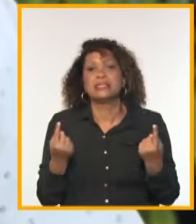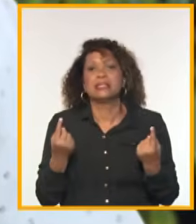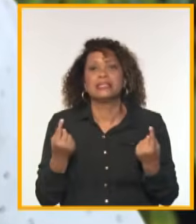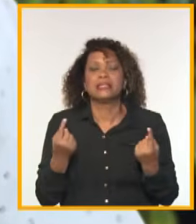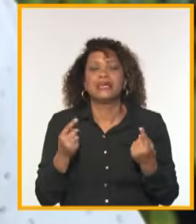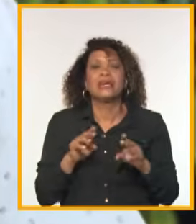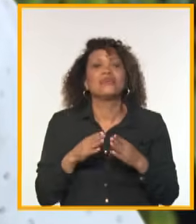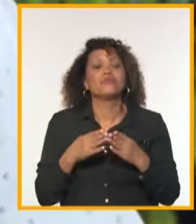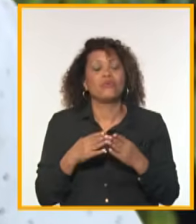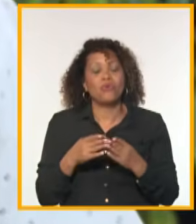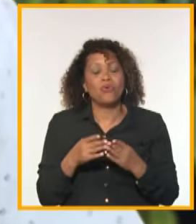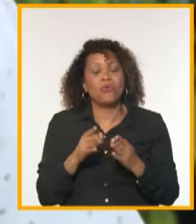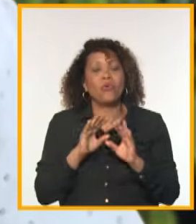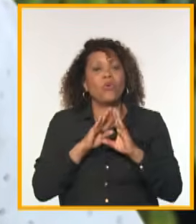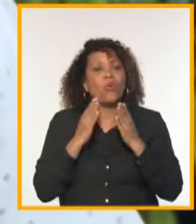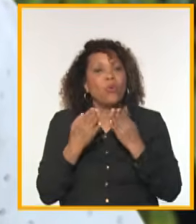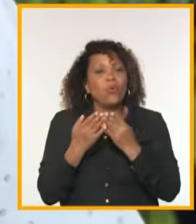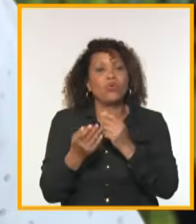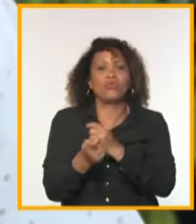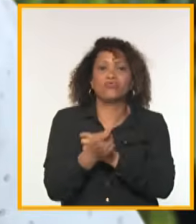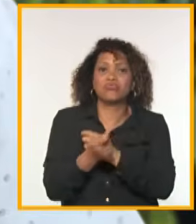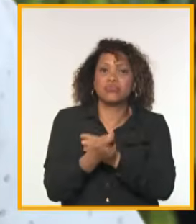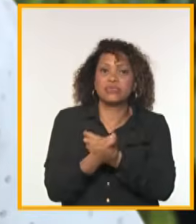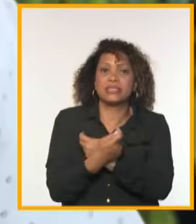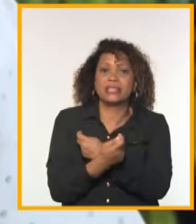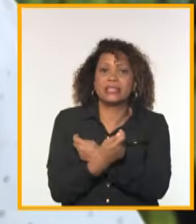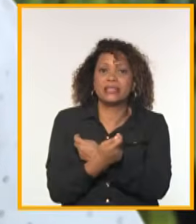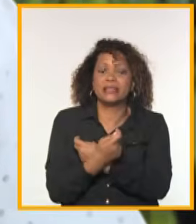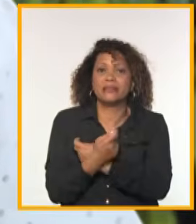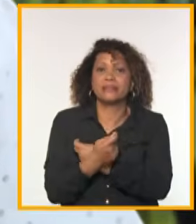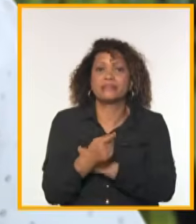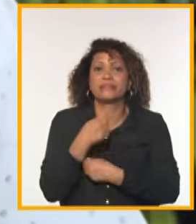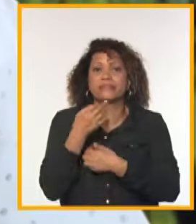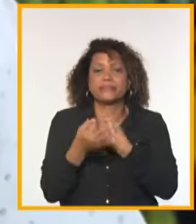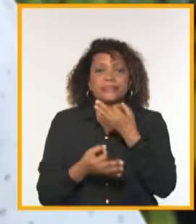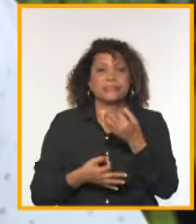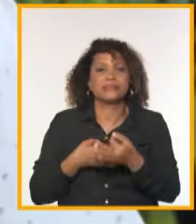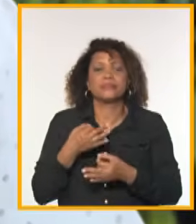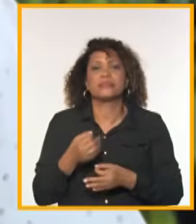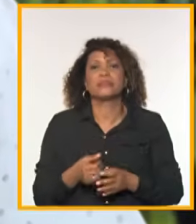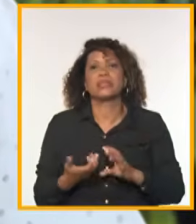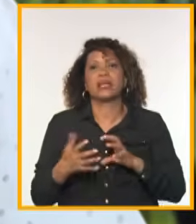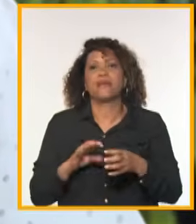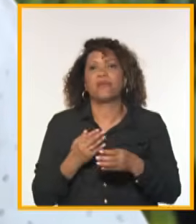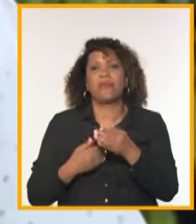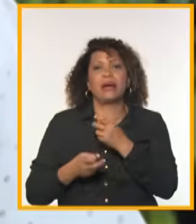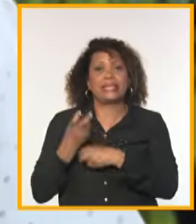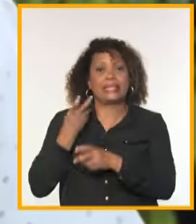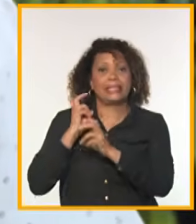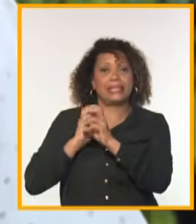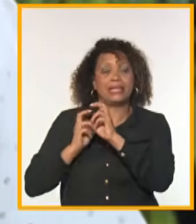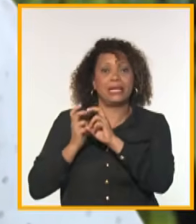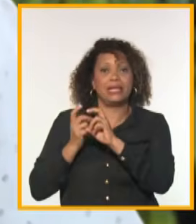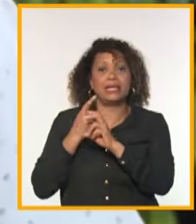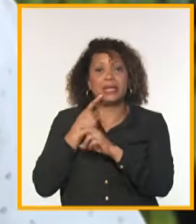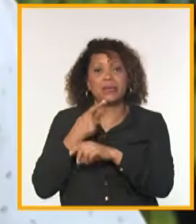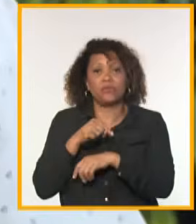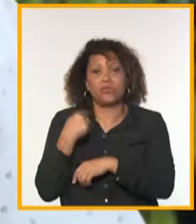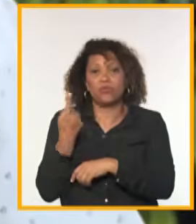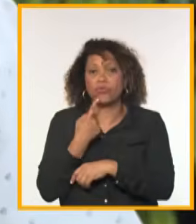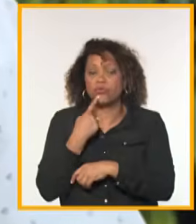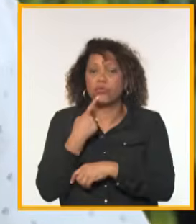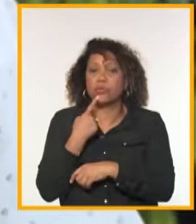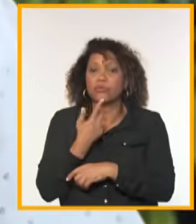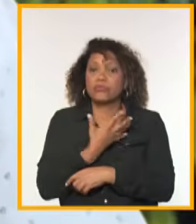esa enseñanza, todo ese bregar de manera retrospectiva que nos tocó vivir,